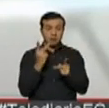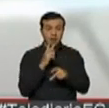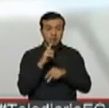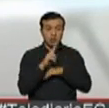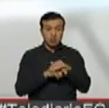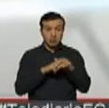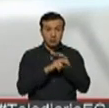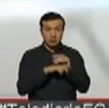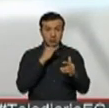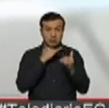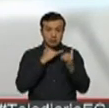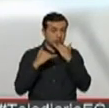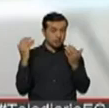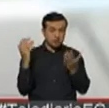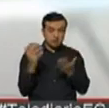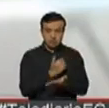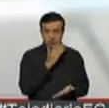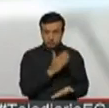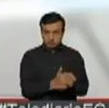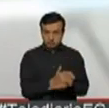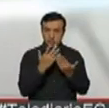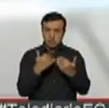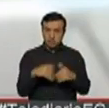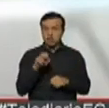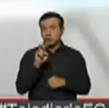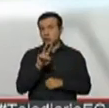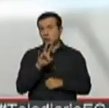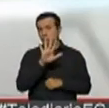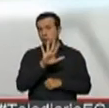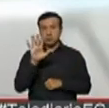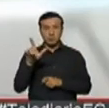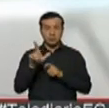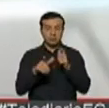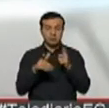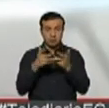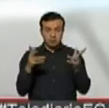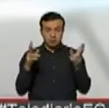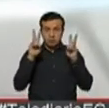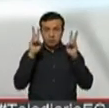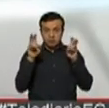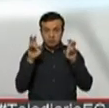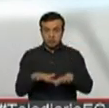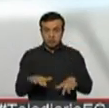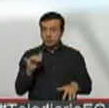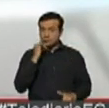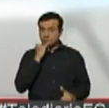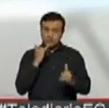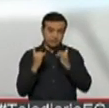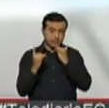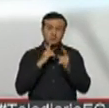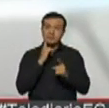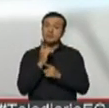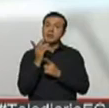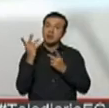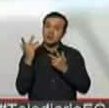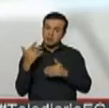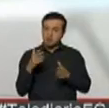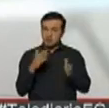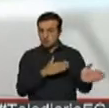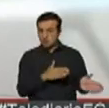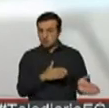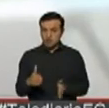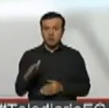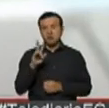dedicadas a la minería ilegal. Hemos aprehendido 255 personas relacionadas con este delito. Se ha logrado